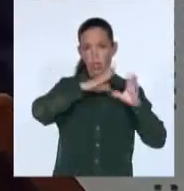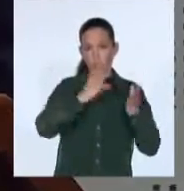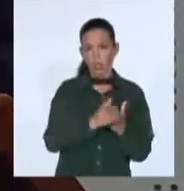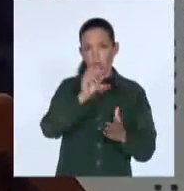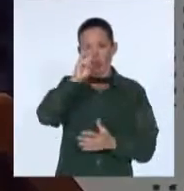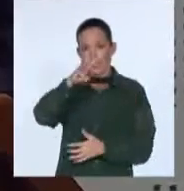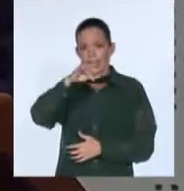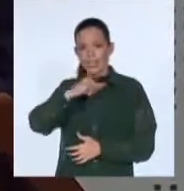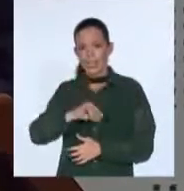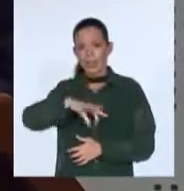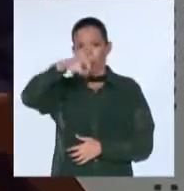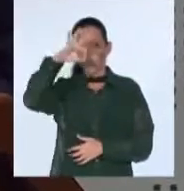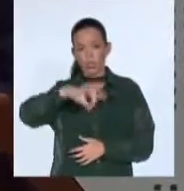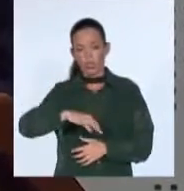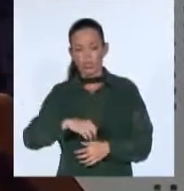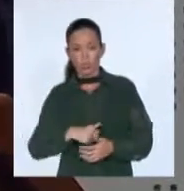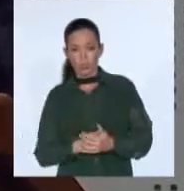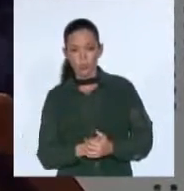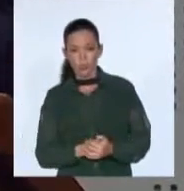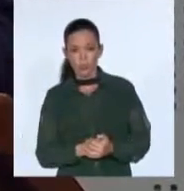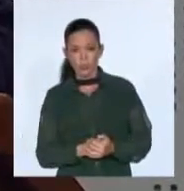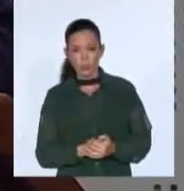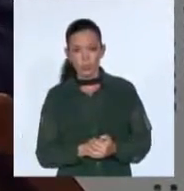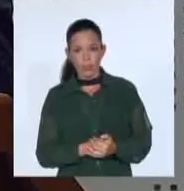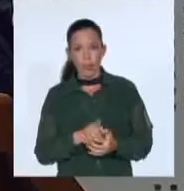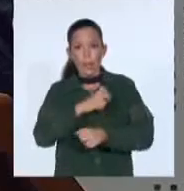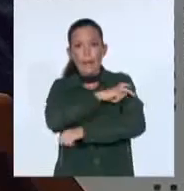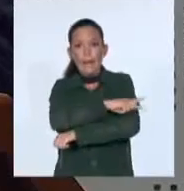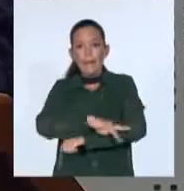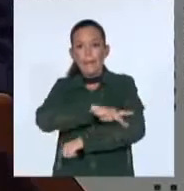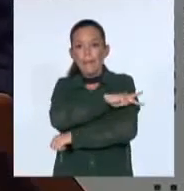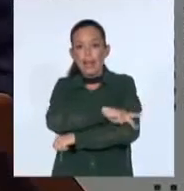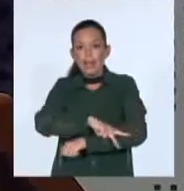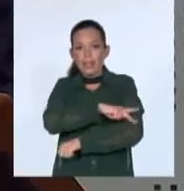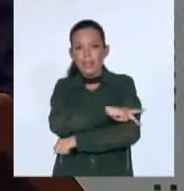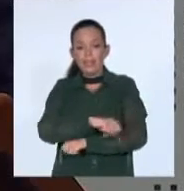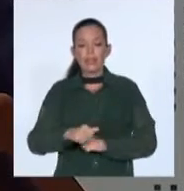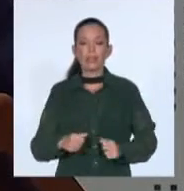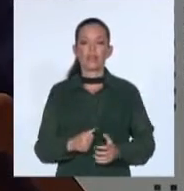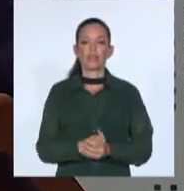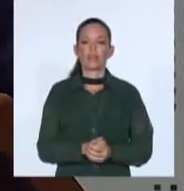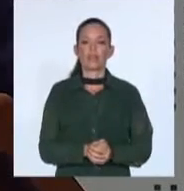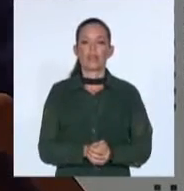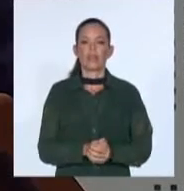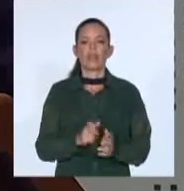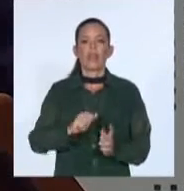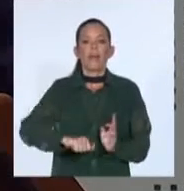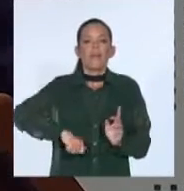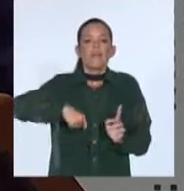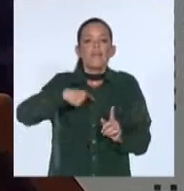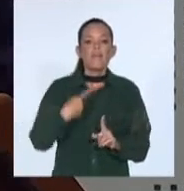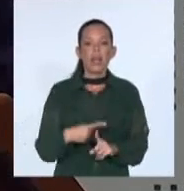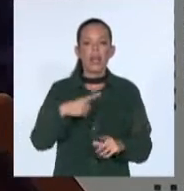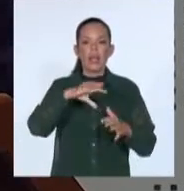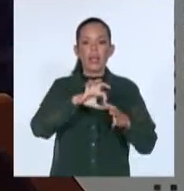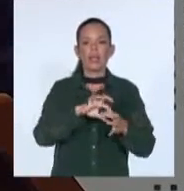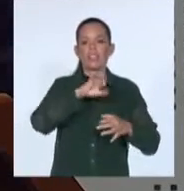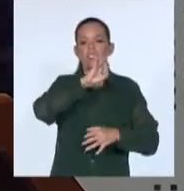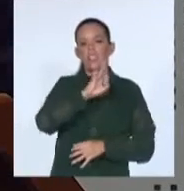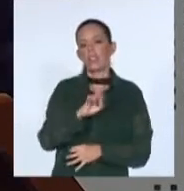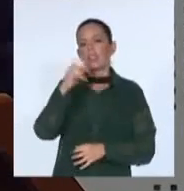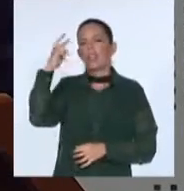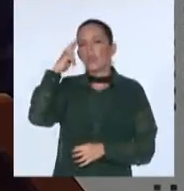PBI. Un grupo de naciones que son más que el G7. Ese grupo que nació después de la Segunda Guerra